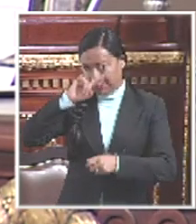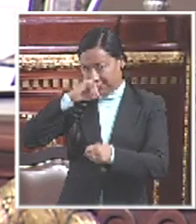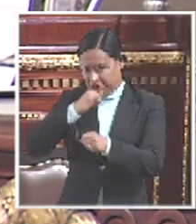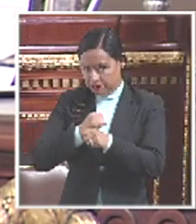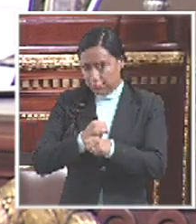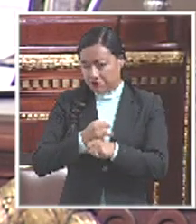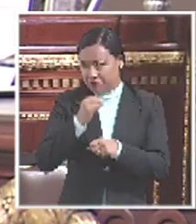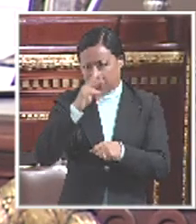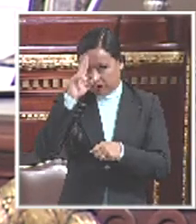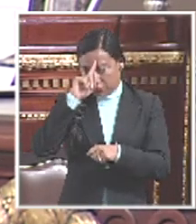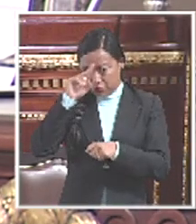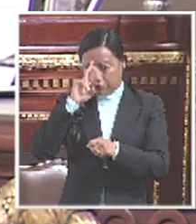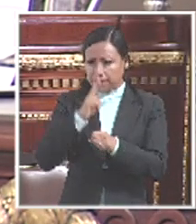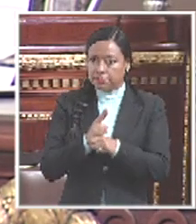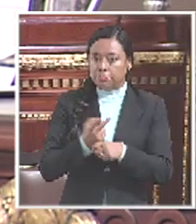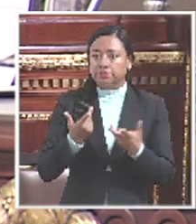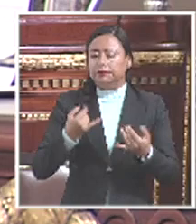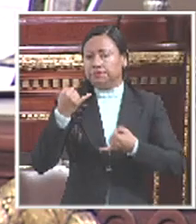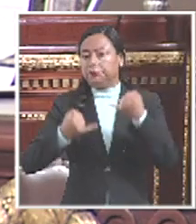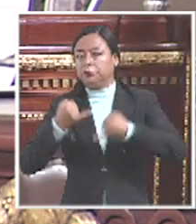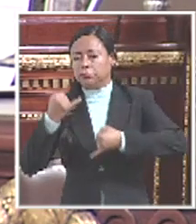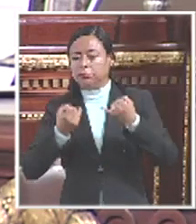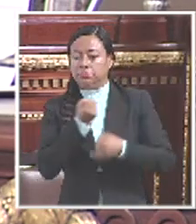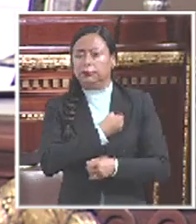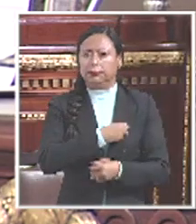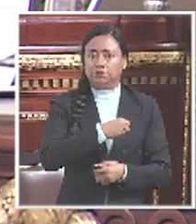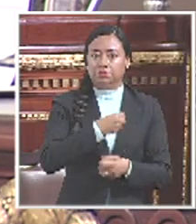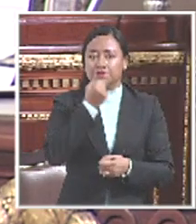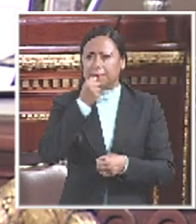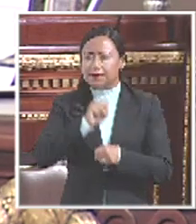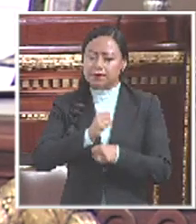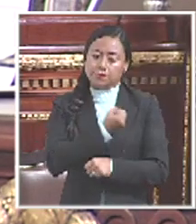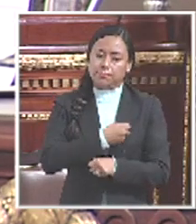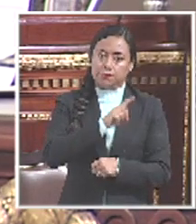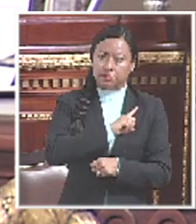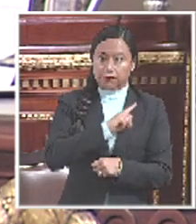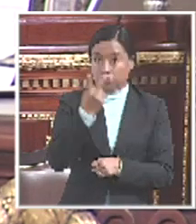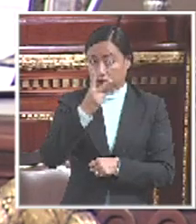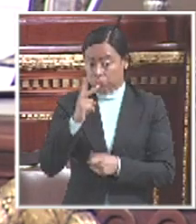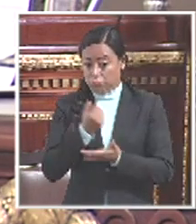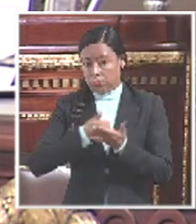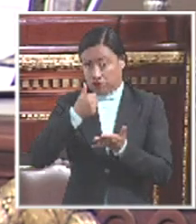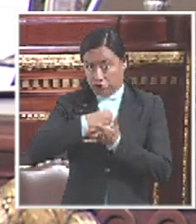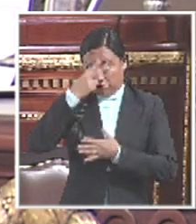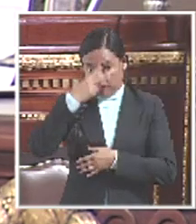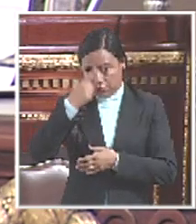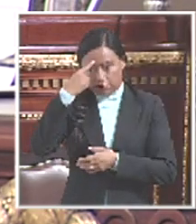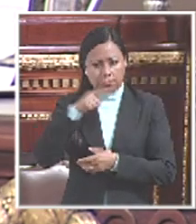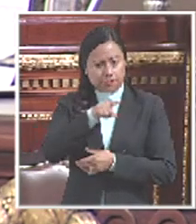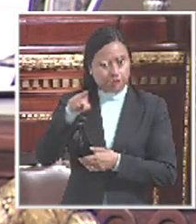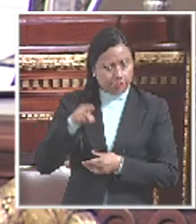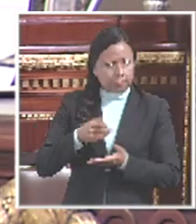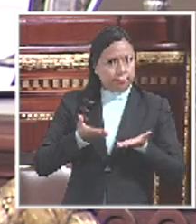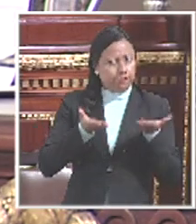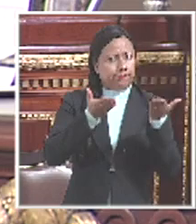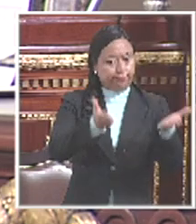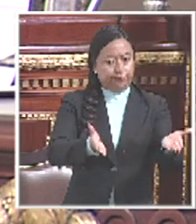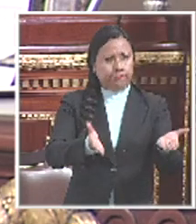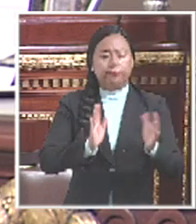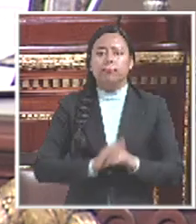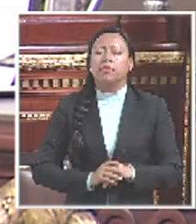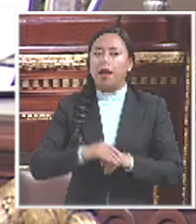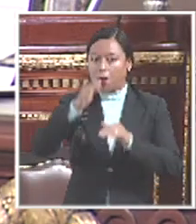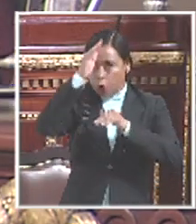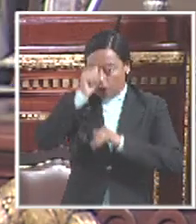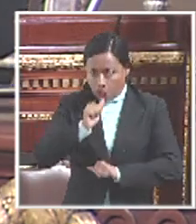de Servicios Legales y de la Secretaría de Salud, ambos de la Ciudad de México, para que den a conocer el acuerdo de coordinación que se firmó en el Instituto